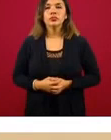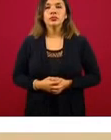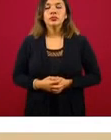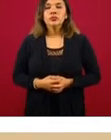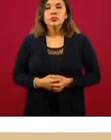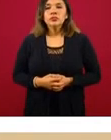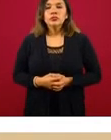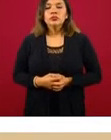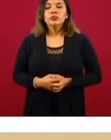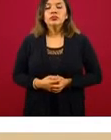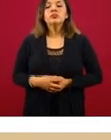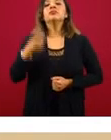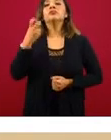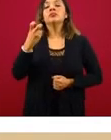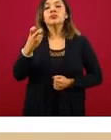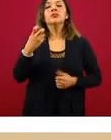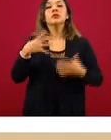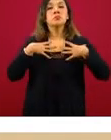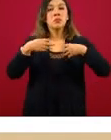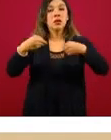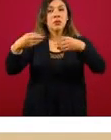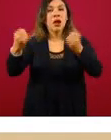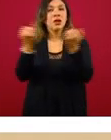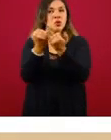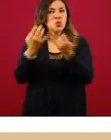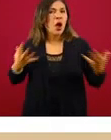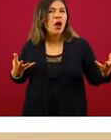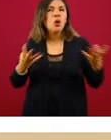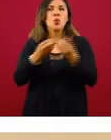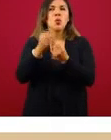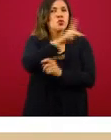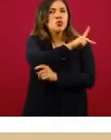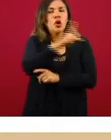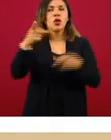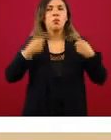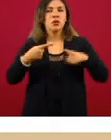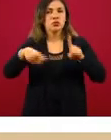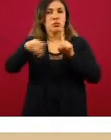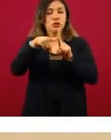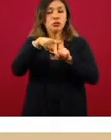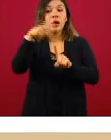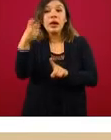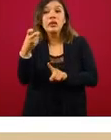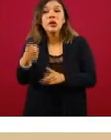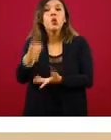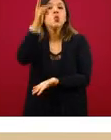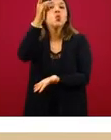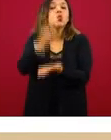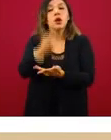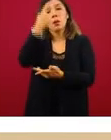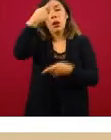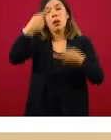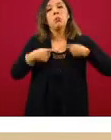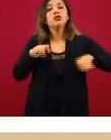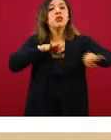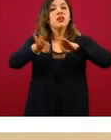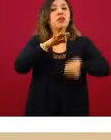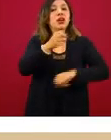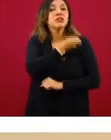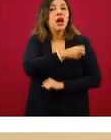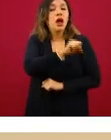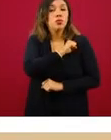tenemos la curva epidémica, así como la vemos en la totalidad de casos confirmados. Esta es solamente de los profesionales de la salud,